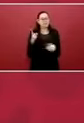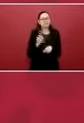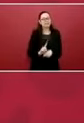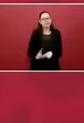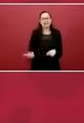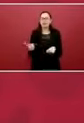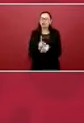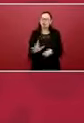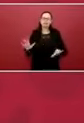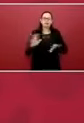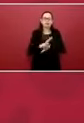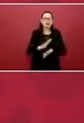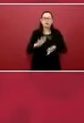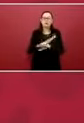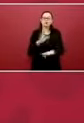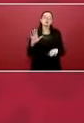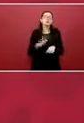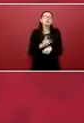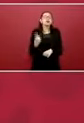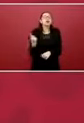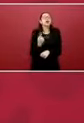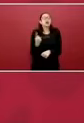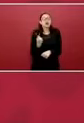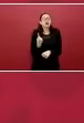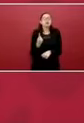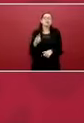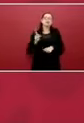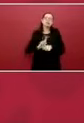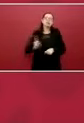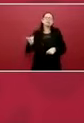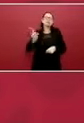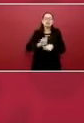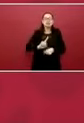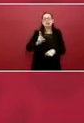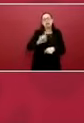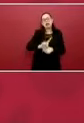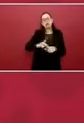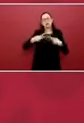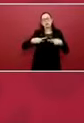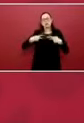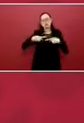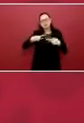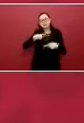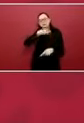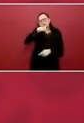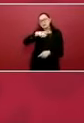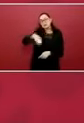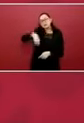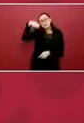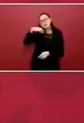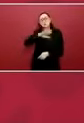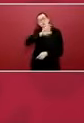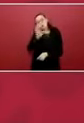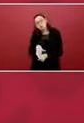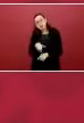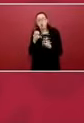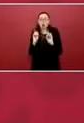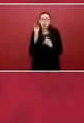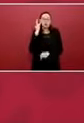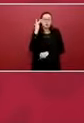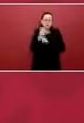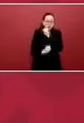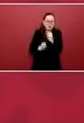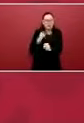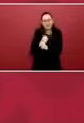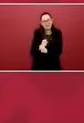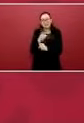diariamente fallecen adultos mayores y diariamente cumplen años. Entonces, es un padrón que se mantiene vivo